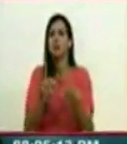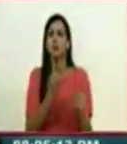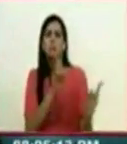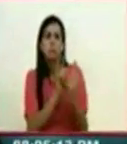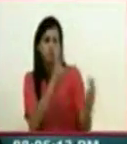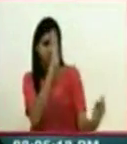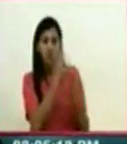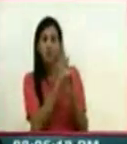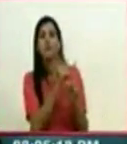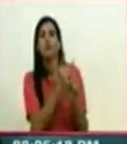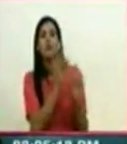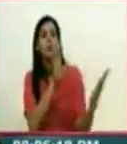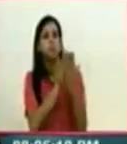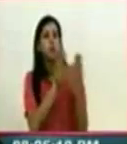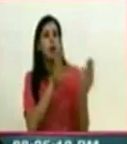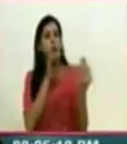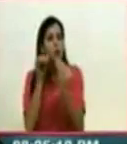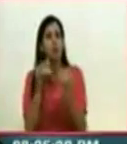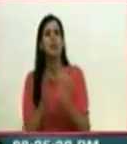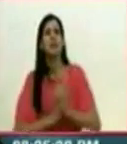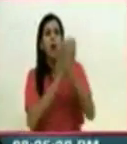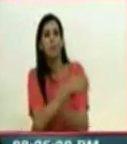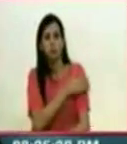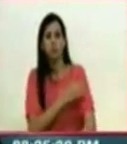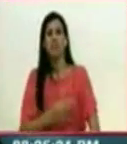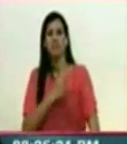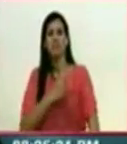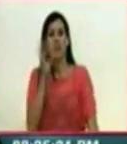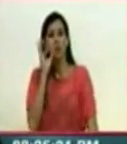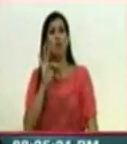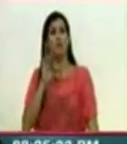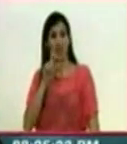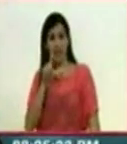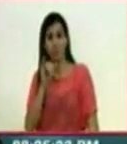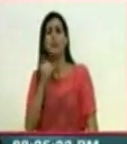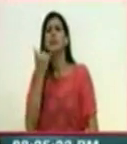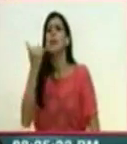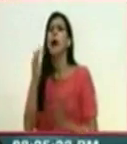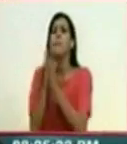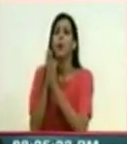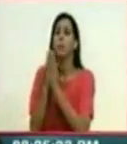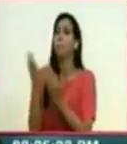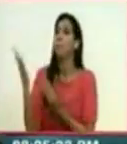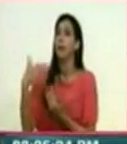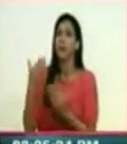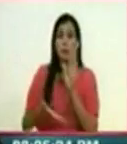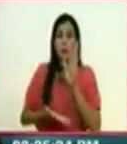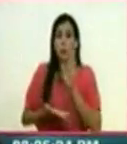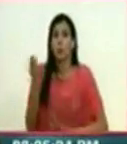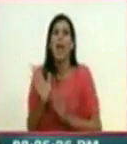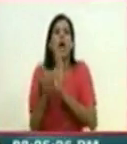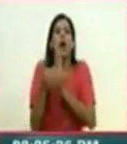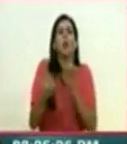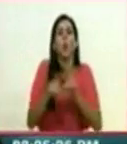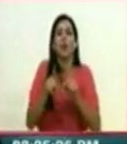directos con la oposición venezolana. Bueno, lo primero. El señor Felipe González tuvo que llamar a un amigo y salir por la puerta de